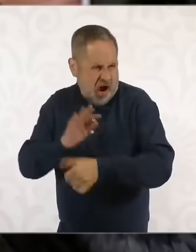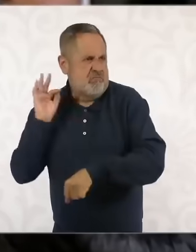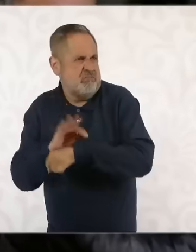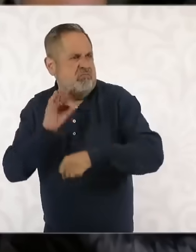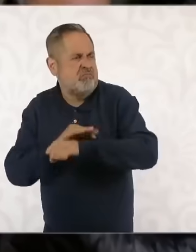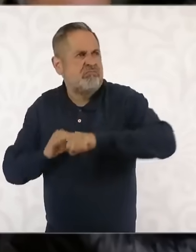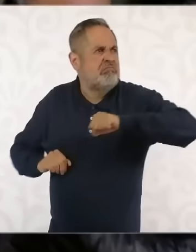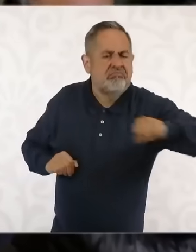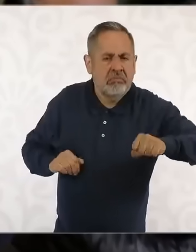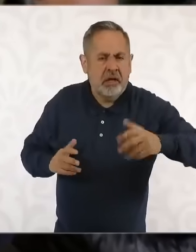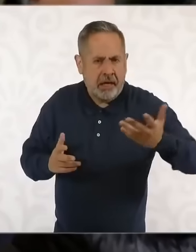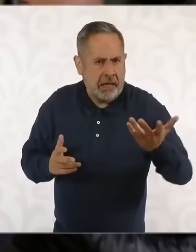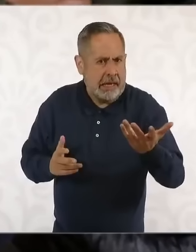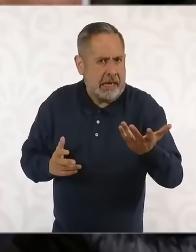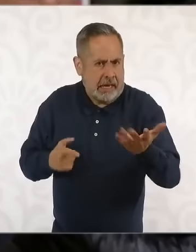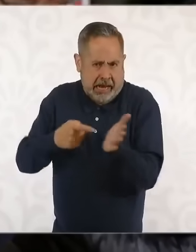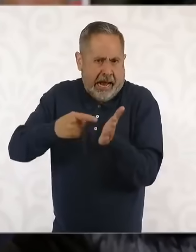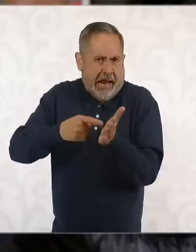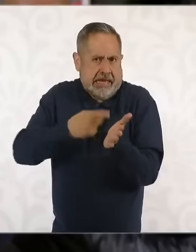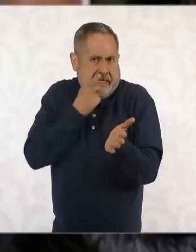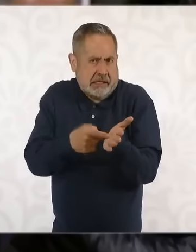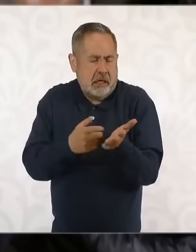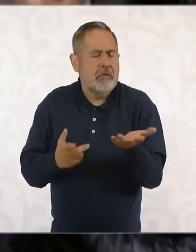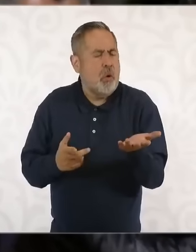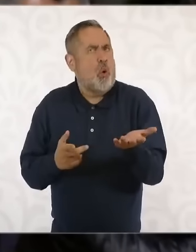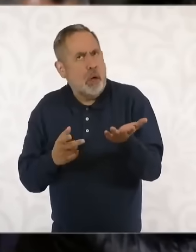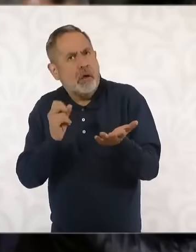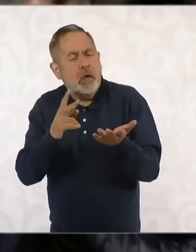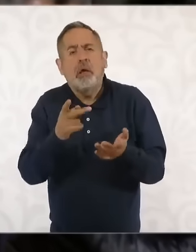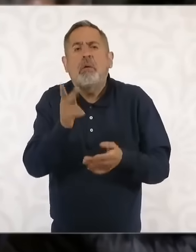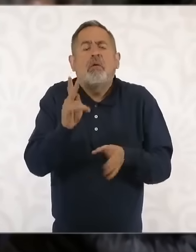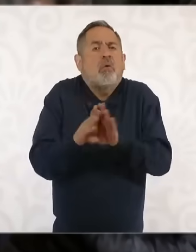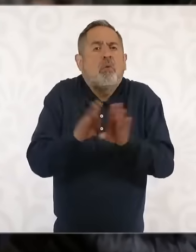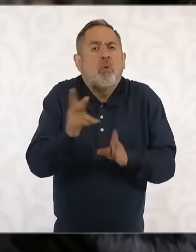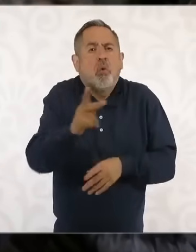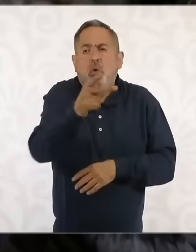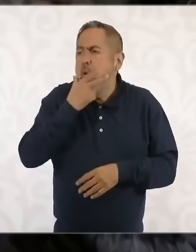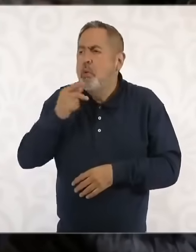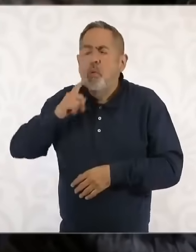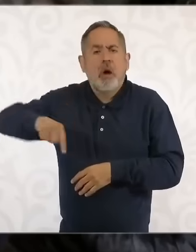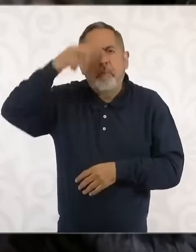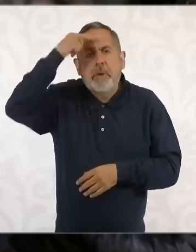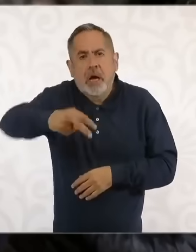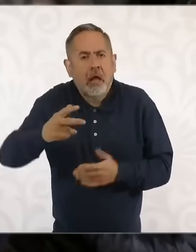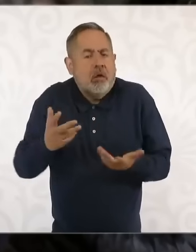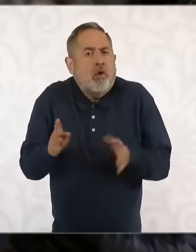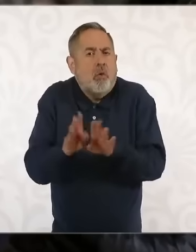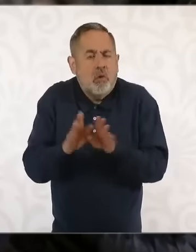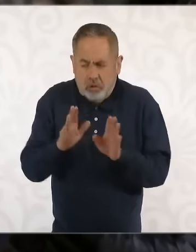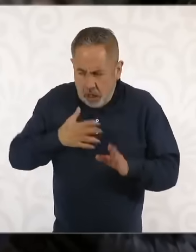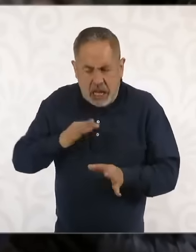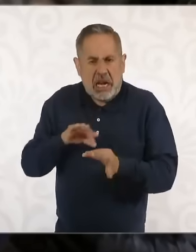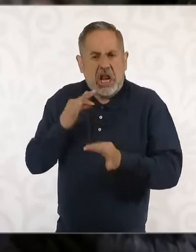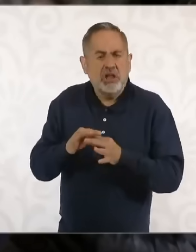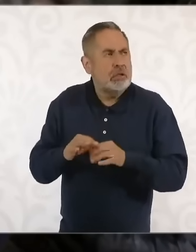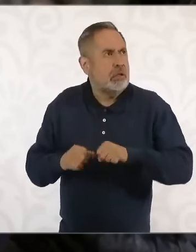más allá de esto, pues preguntarle cómo podemos los mexicanos, las mexicanas estar listos para